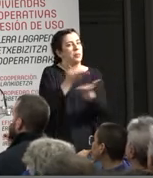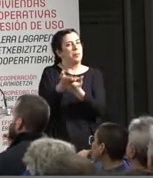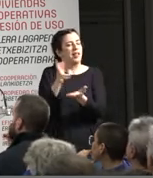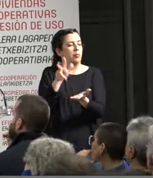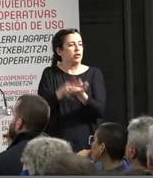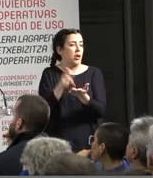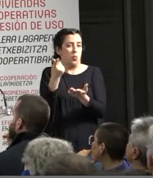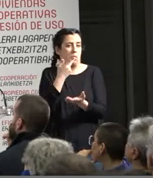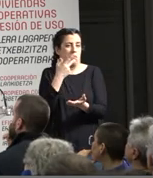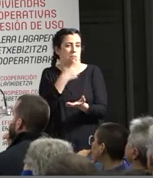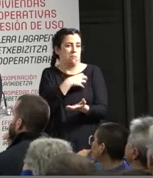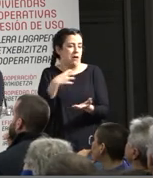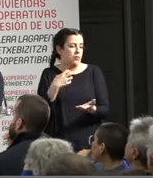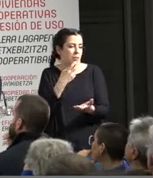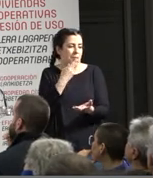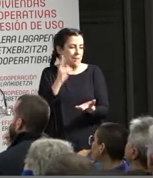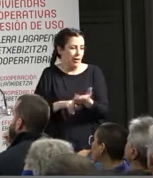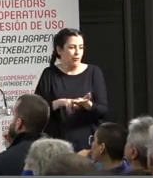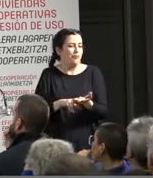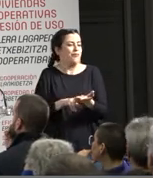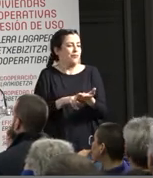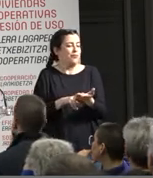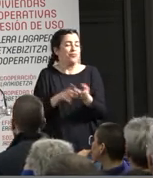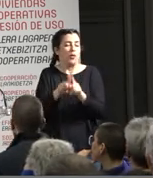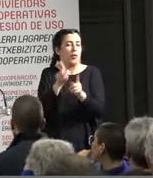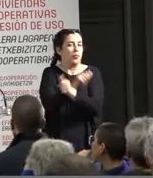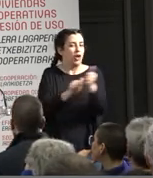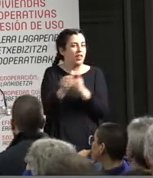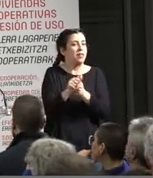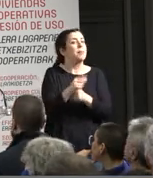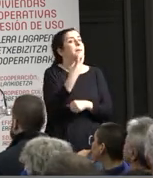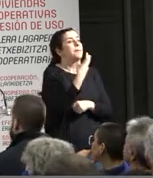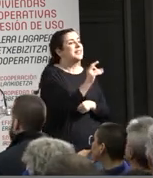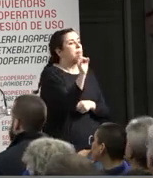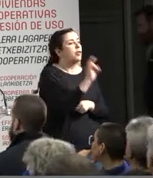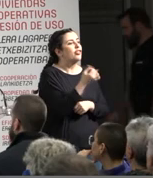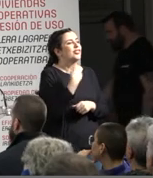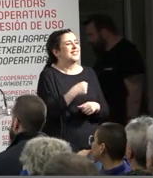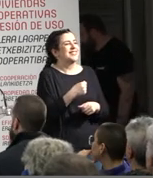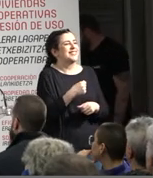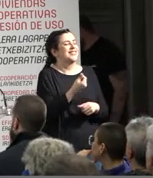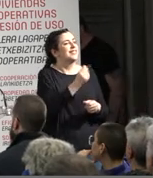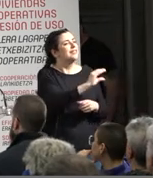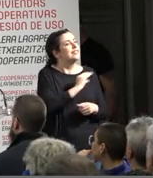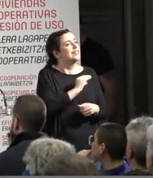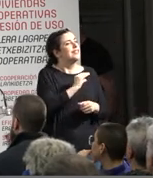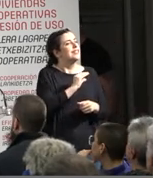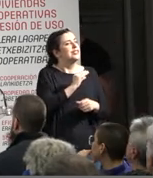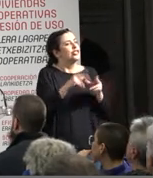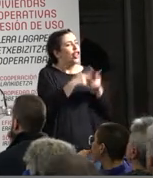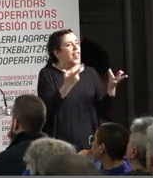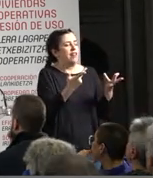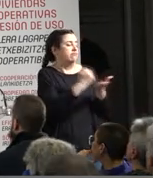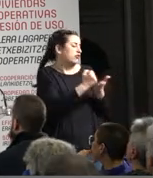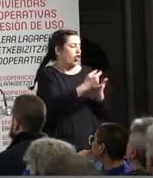entidad bancaria, como aquí Merichel nos podrá explicar con mayor claridad. El 20% es el capital social que ponemos como socias, ¿no? Es un capital social que